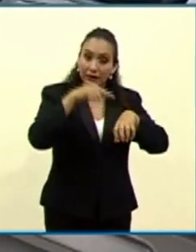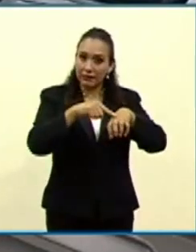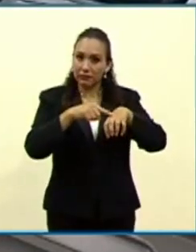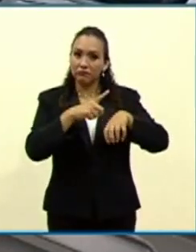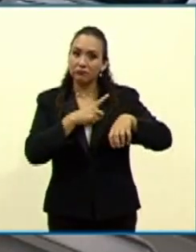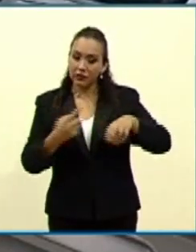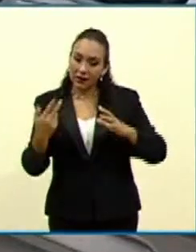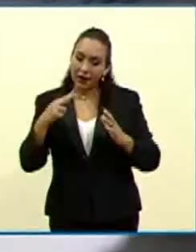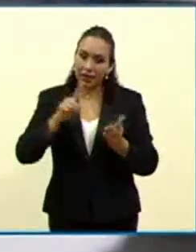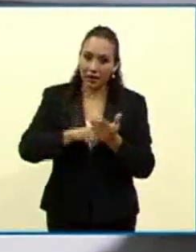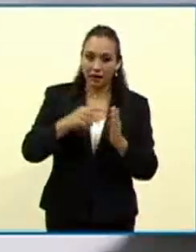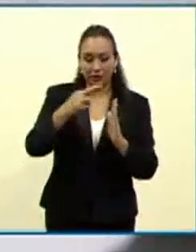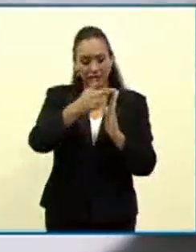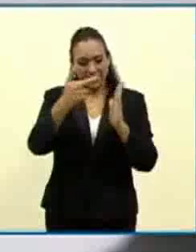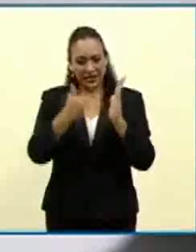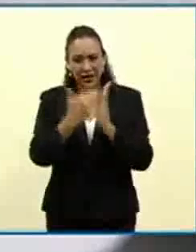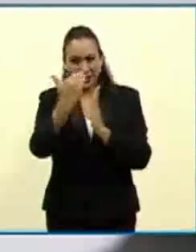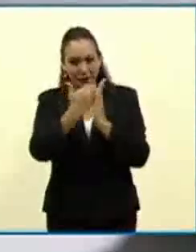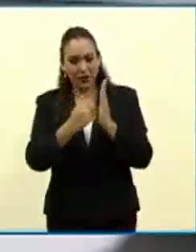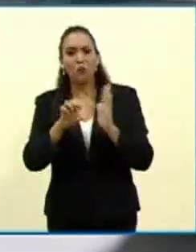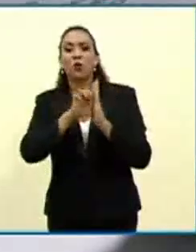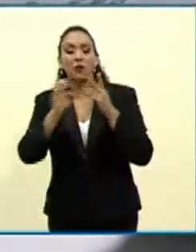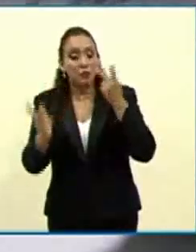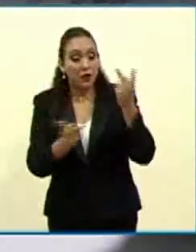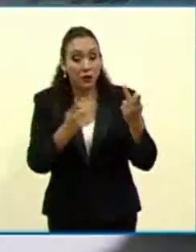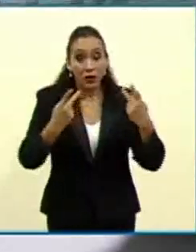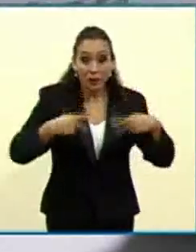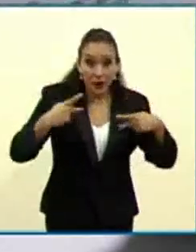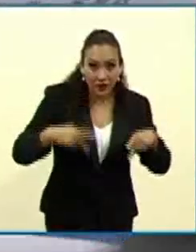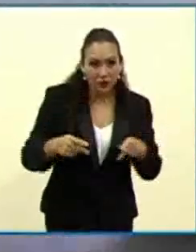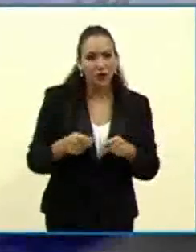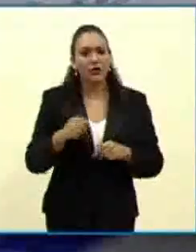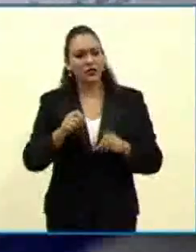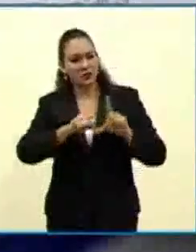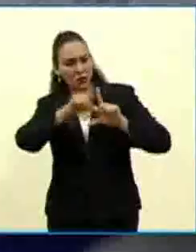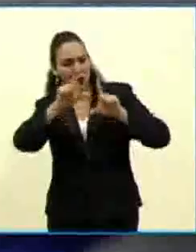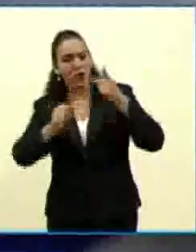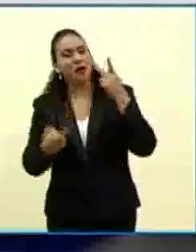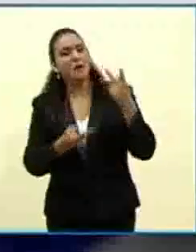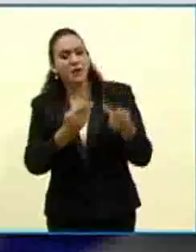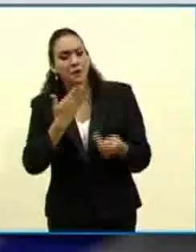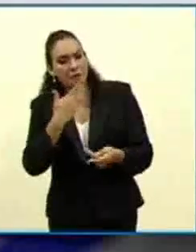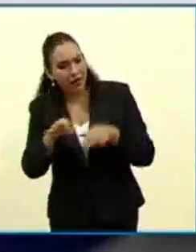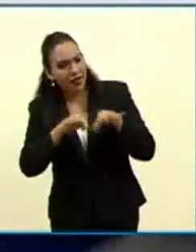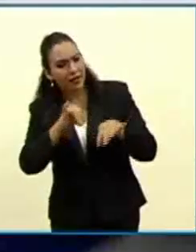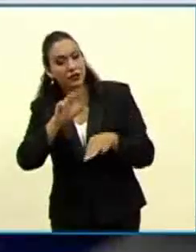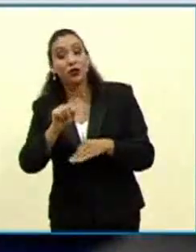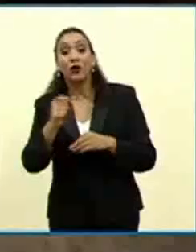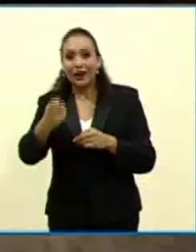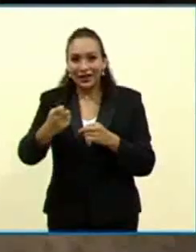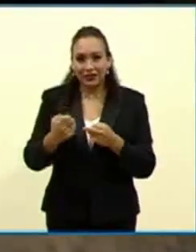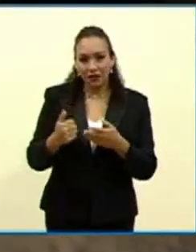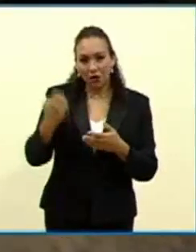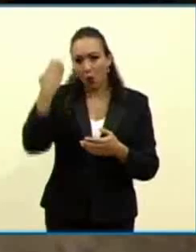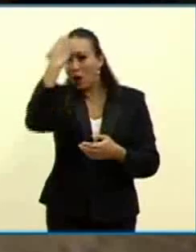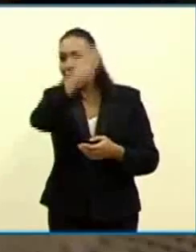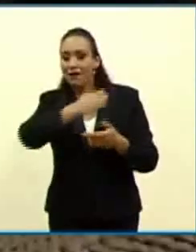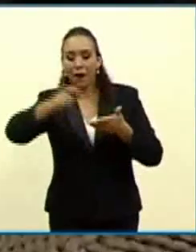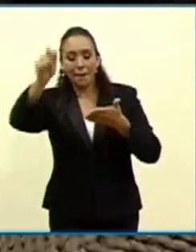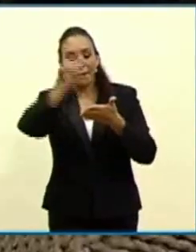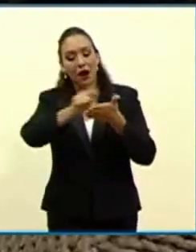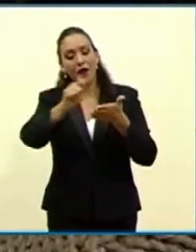Justicia y encuestas de satisfacción para identificar áreas de mejora, ajustar procesos y mejorar el servicio